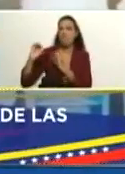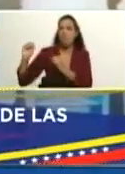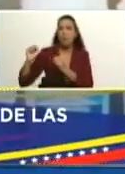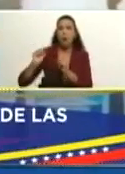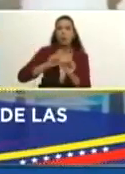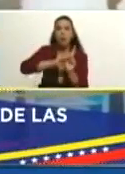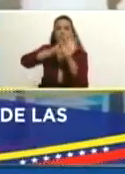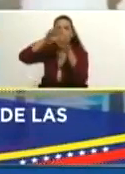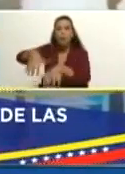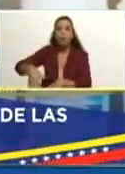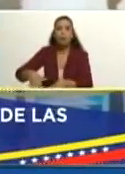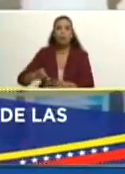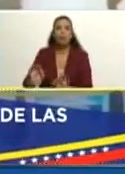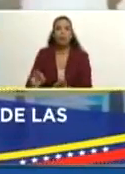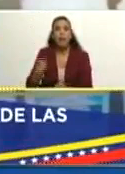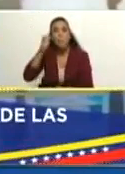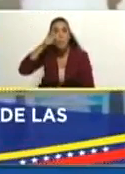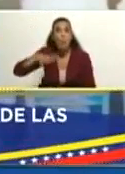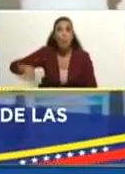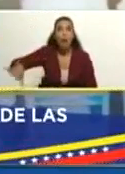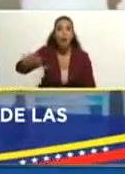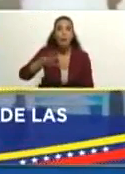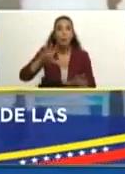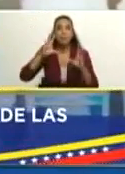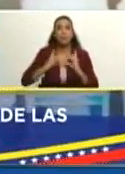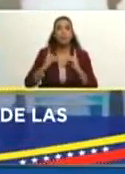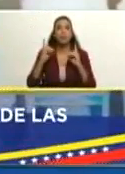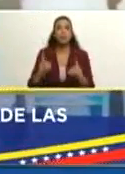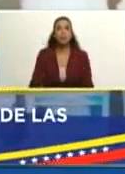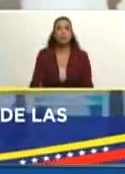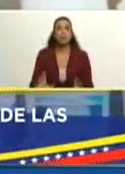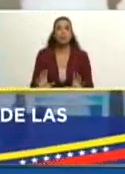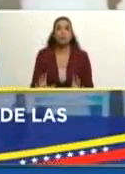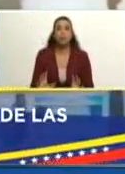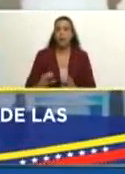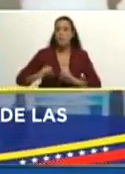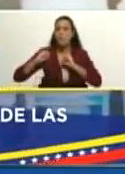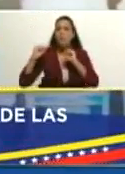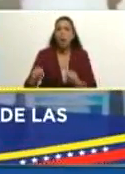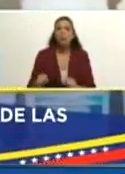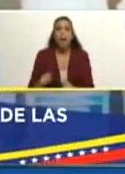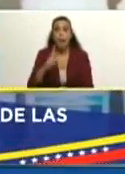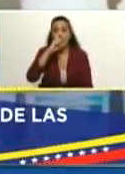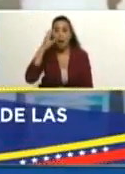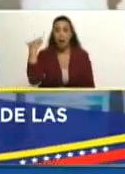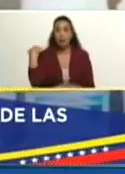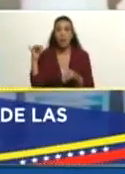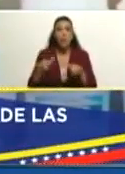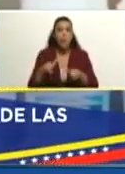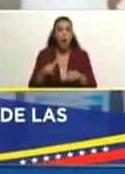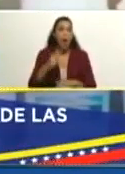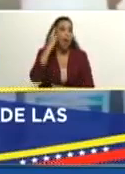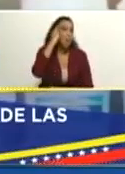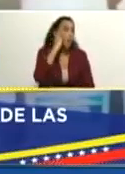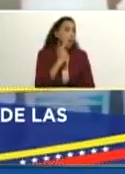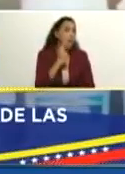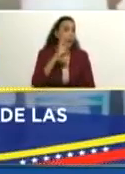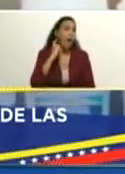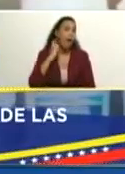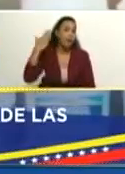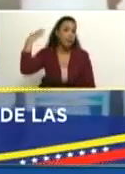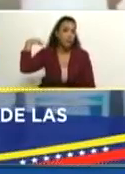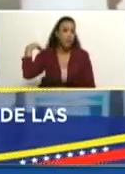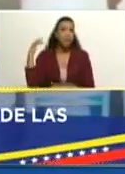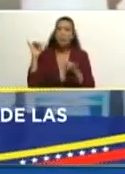voluntad férrea de pueblos que se decidieron a derrotarlo. Así fue en la época de Bolívar y así es en esta